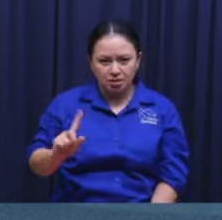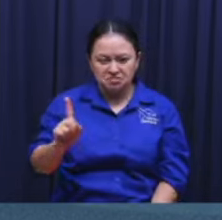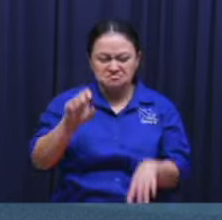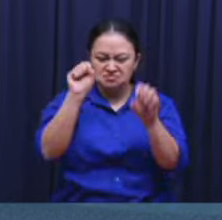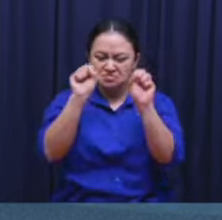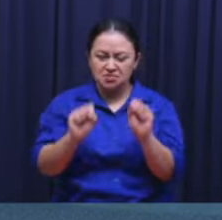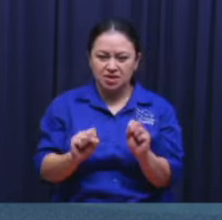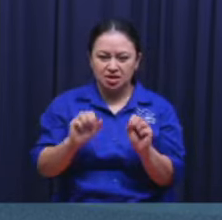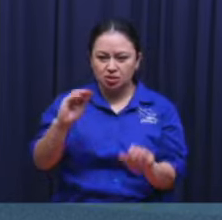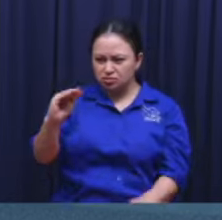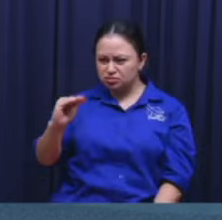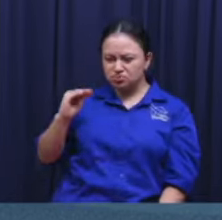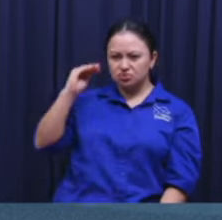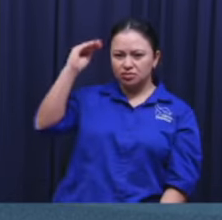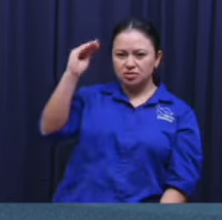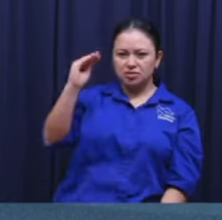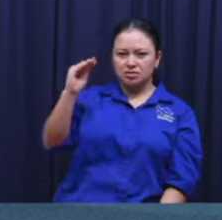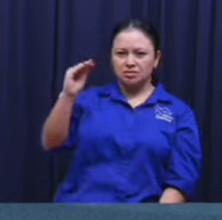¿Y qué anda buscando el león?